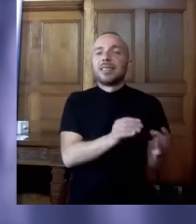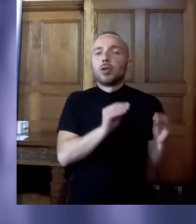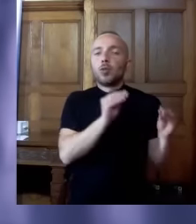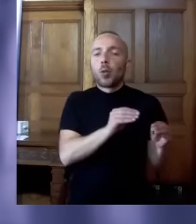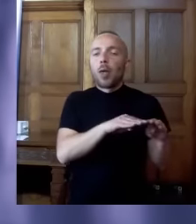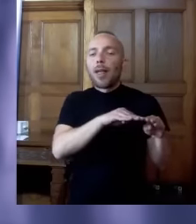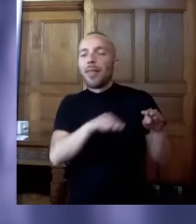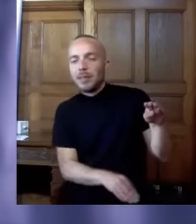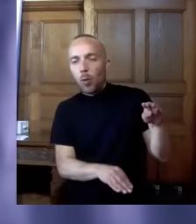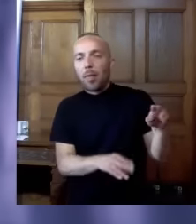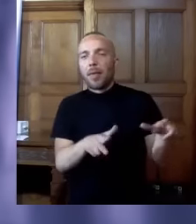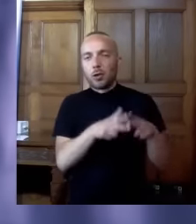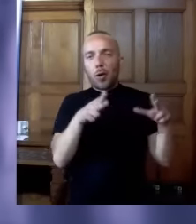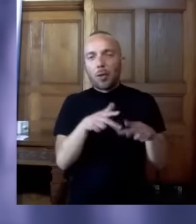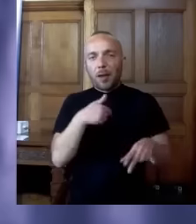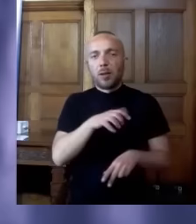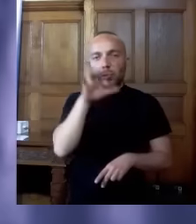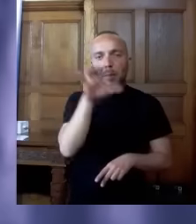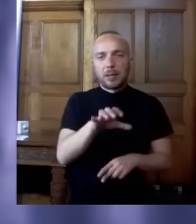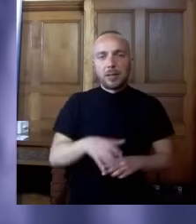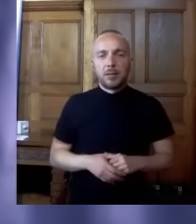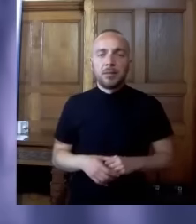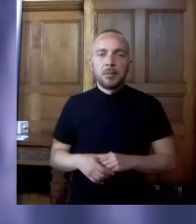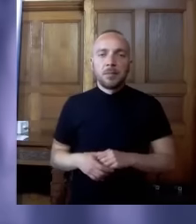desigualdad social en nuestro país